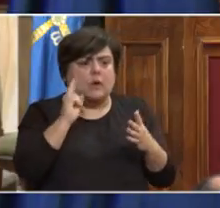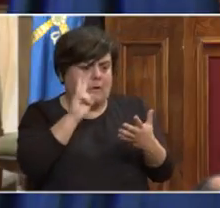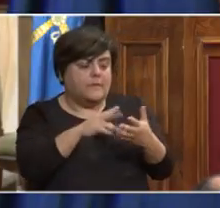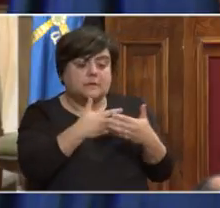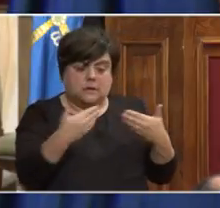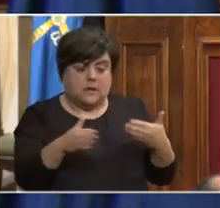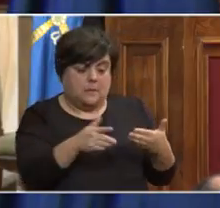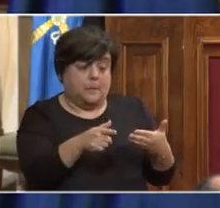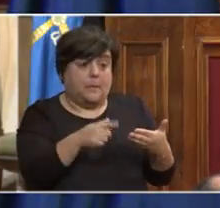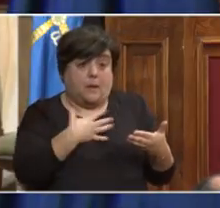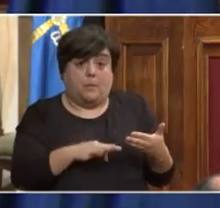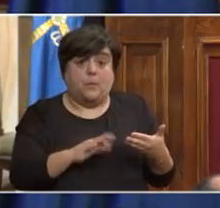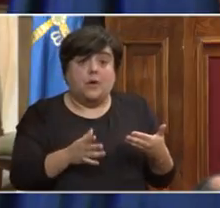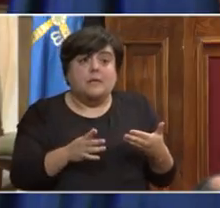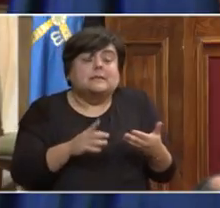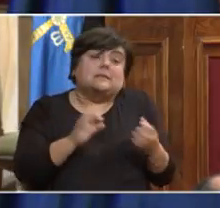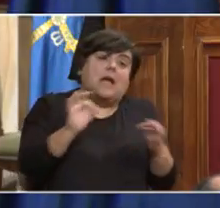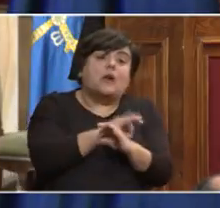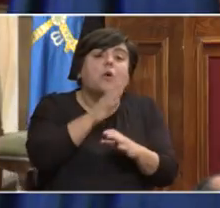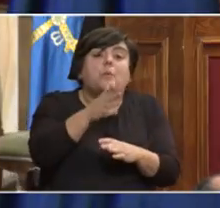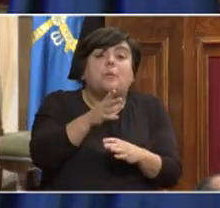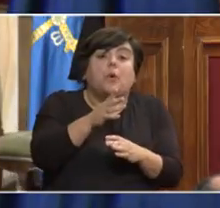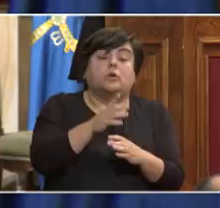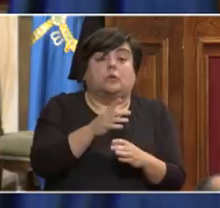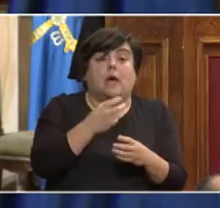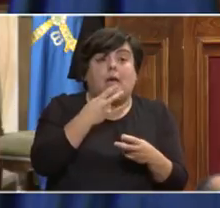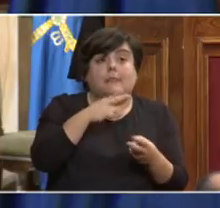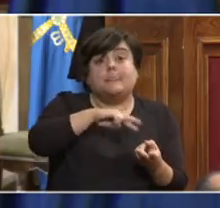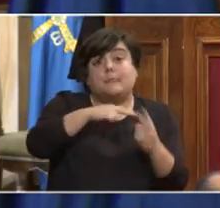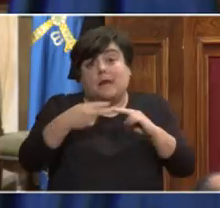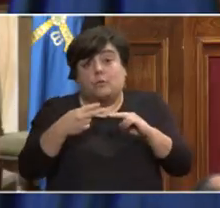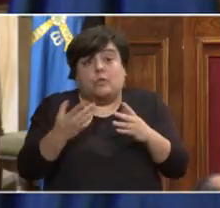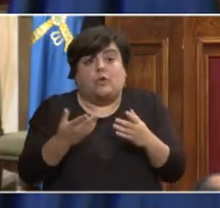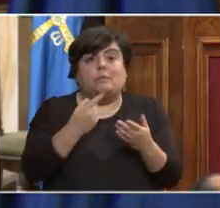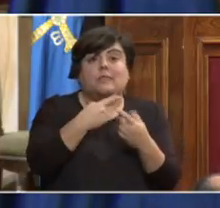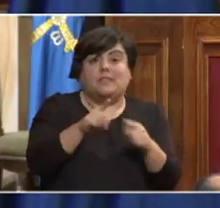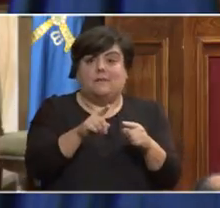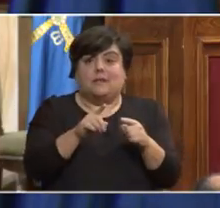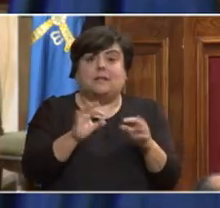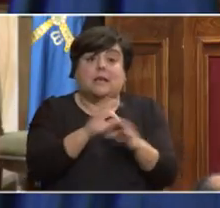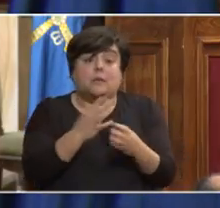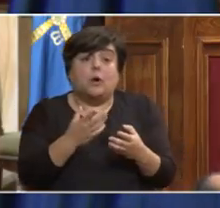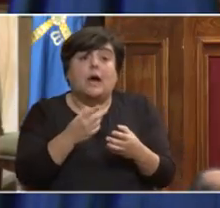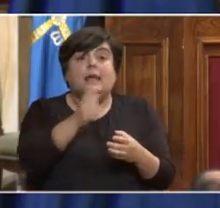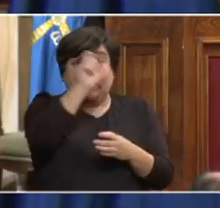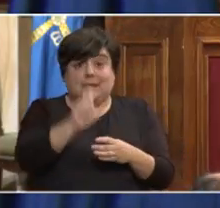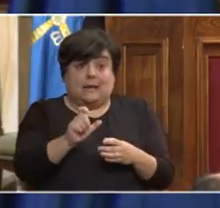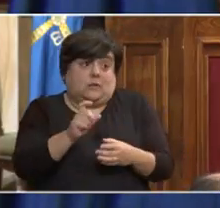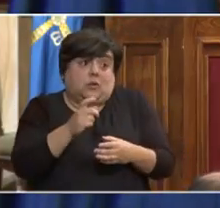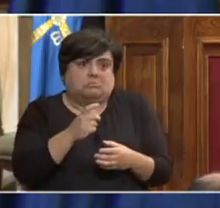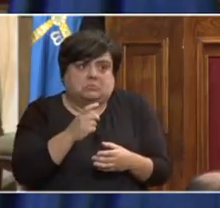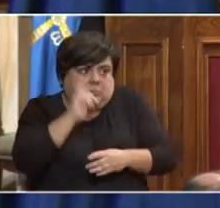tienen en sus manos es debido a la traducción de Giovanni Colpocorto que él hiciera al italiano idioma que no hablaba en absoluto.